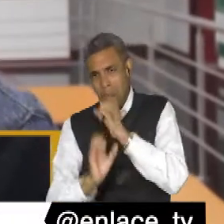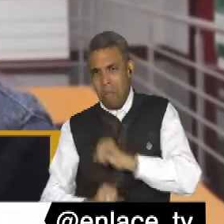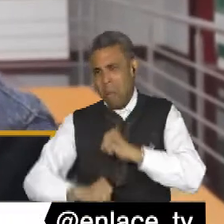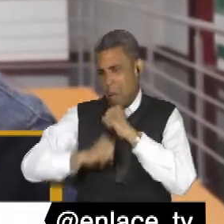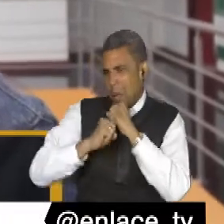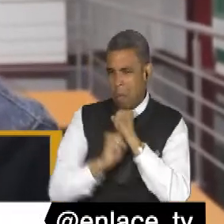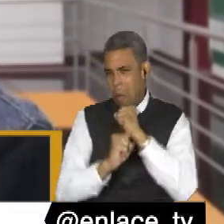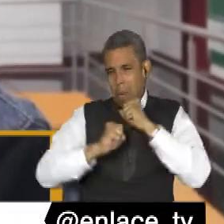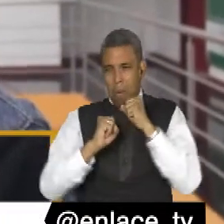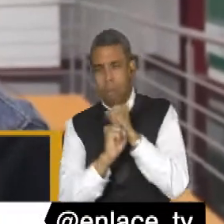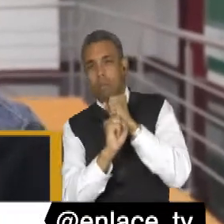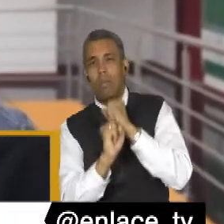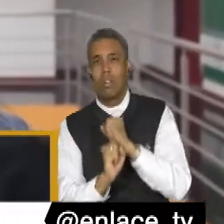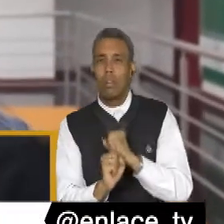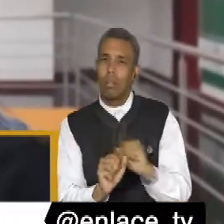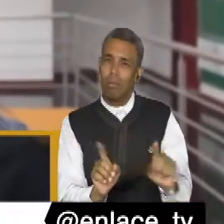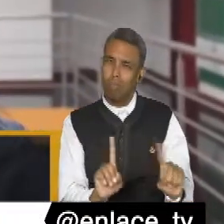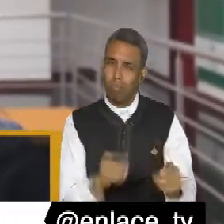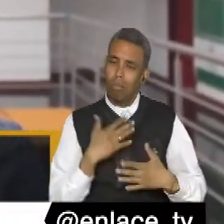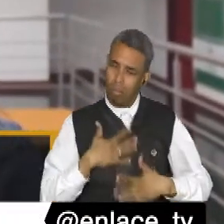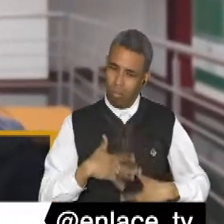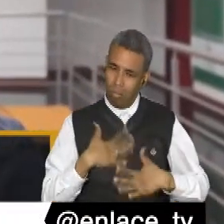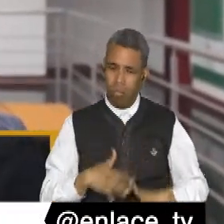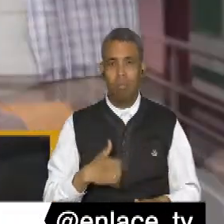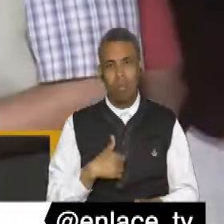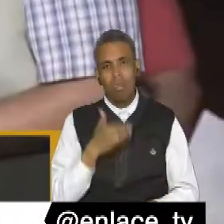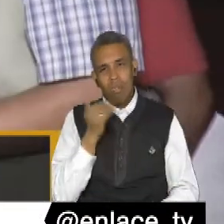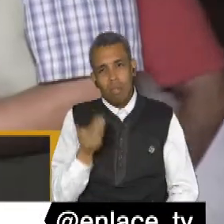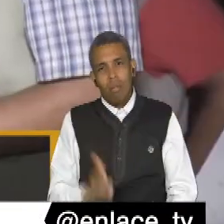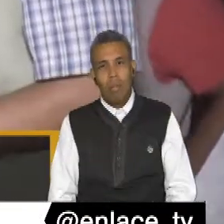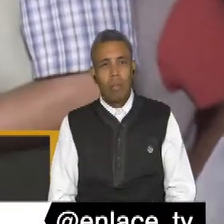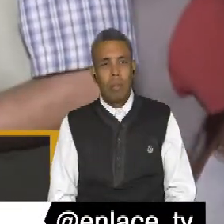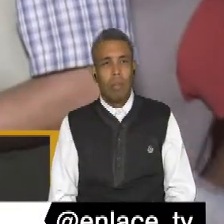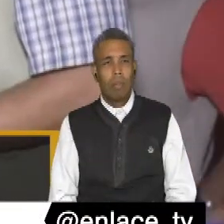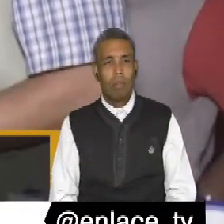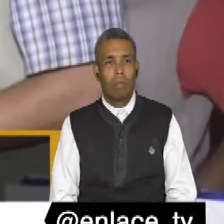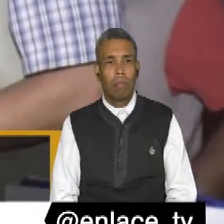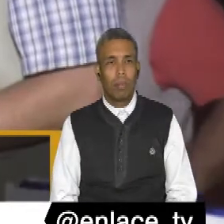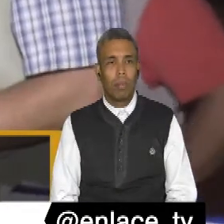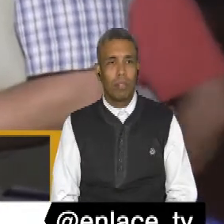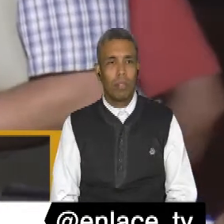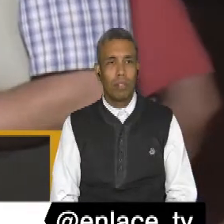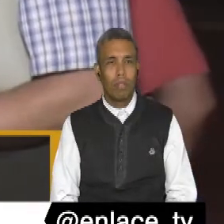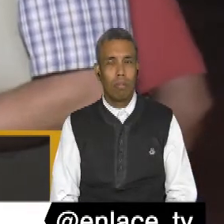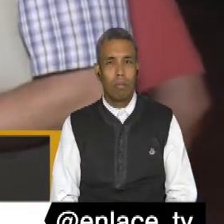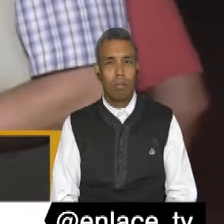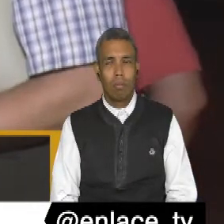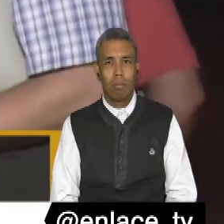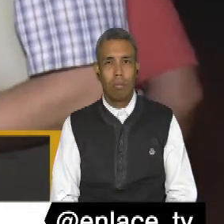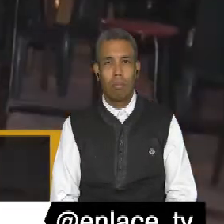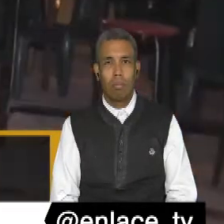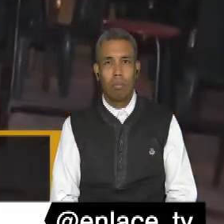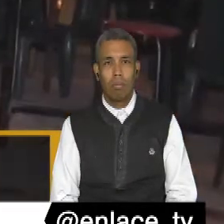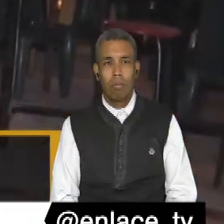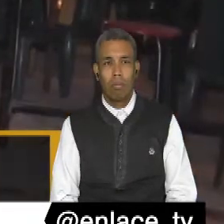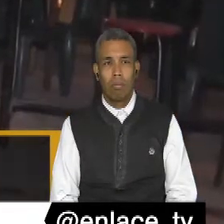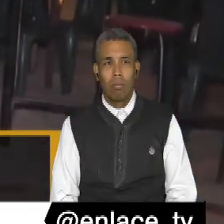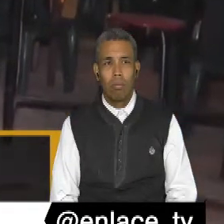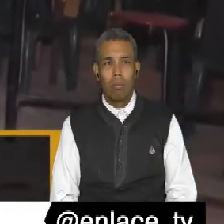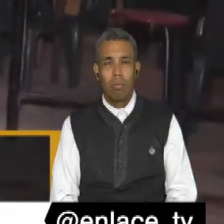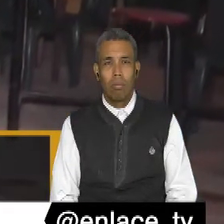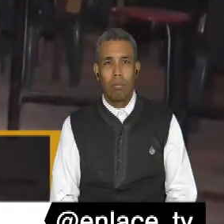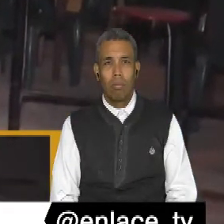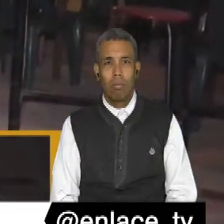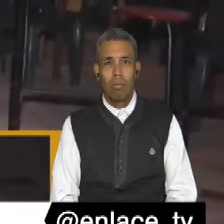sonido para mejorar el nivel del ruido al que nos exponemos a diario. Otras fuentes importantes de contaminación acústica ambiental son las relacionadas con